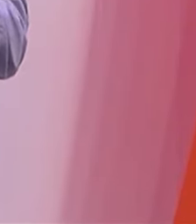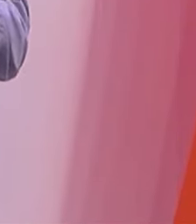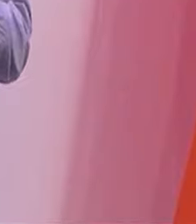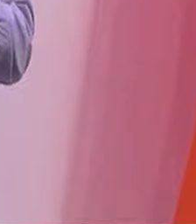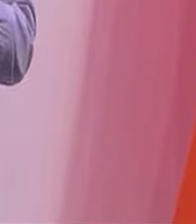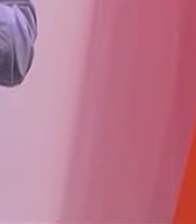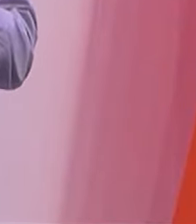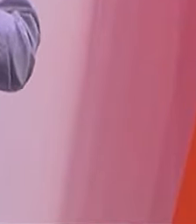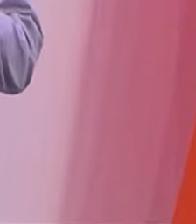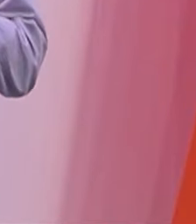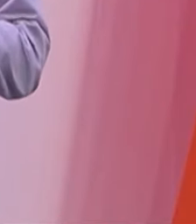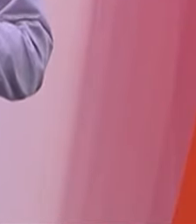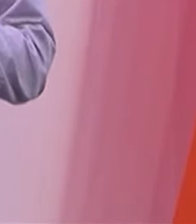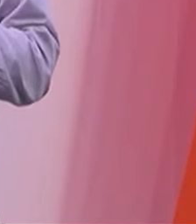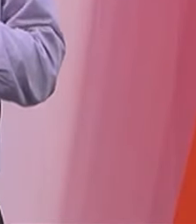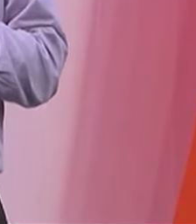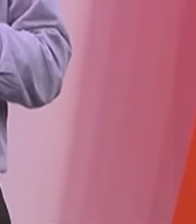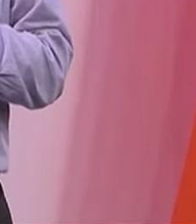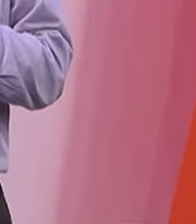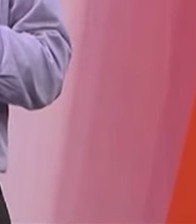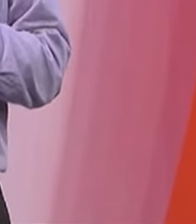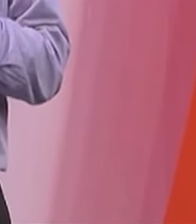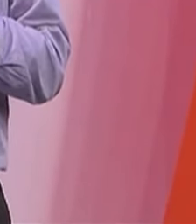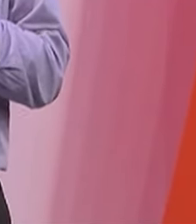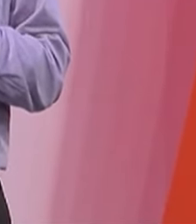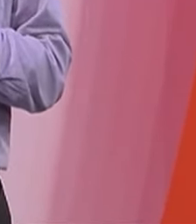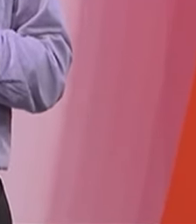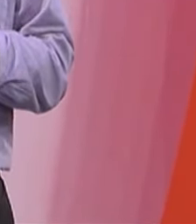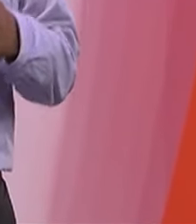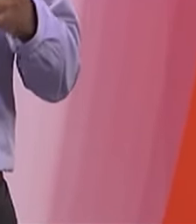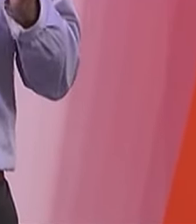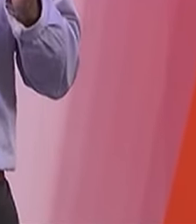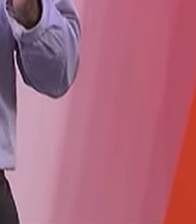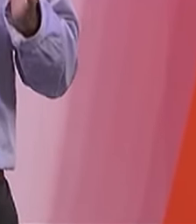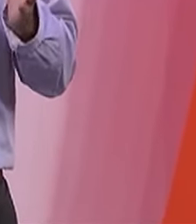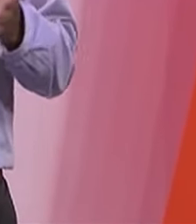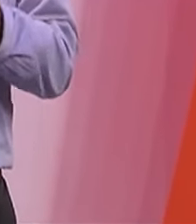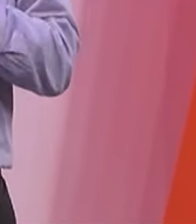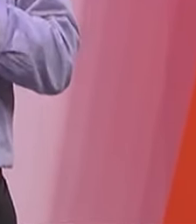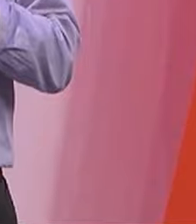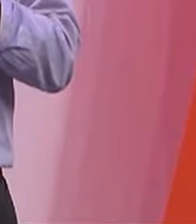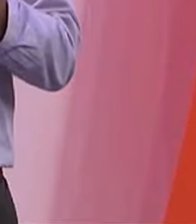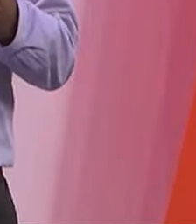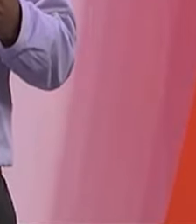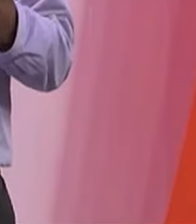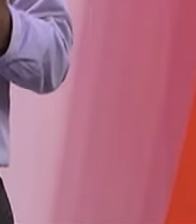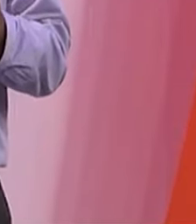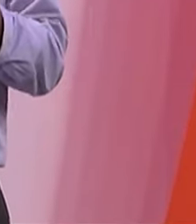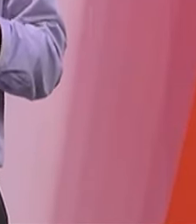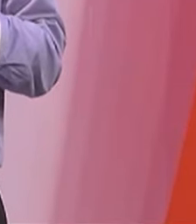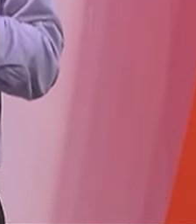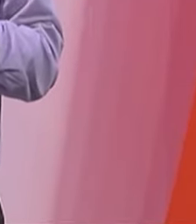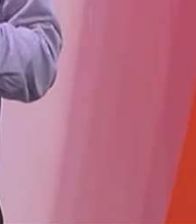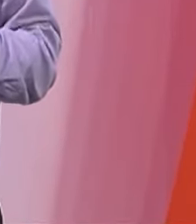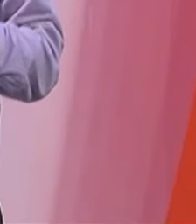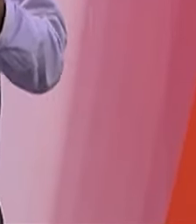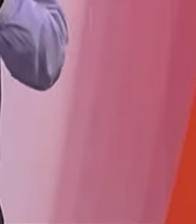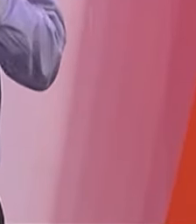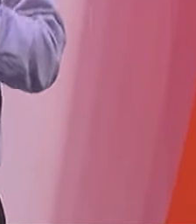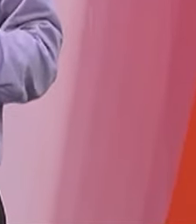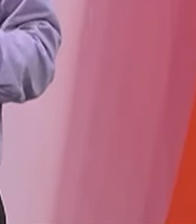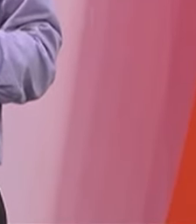haciendo, no vamos a fijar ese conocimiento. Entonces, por favor, para este nuevo año, traten de hacer la mayor cantidad de sus